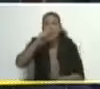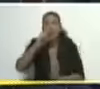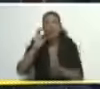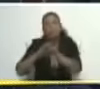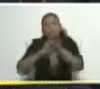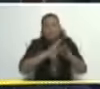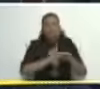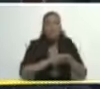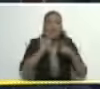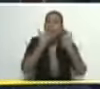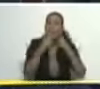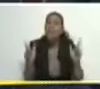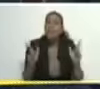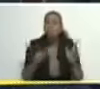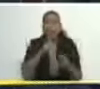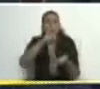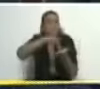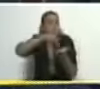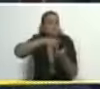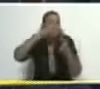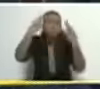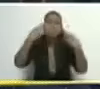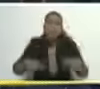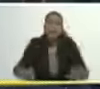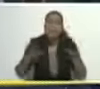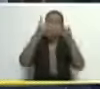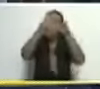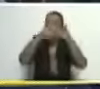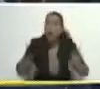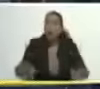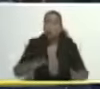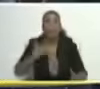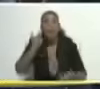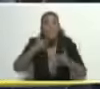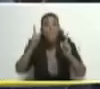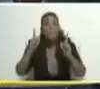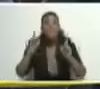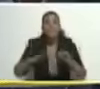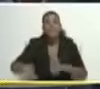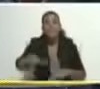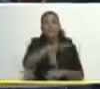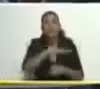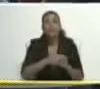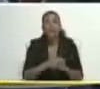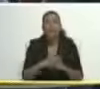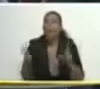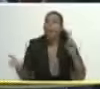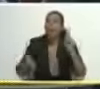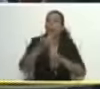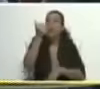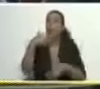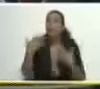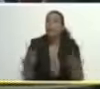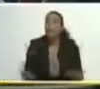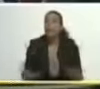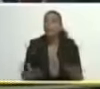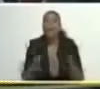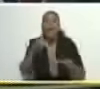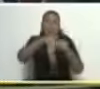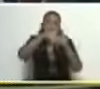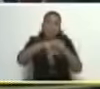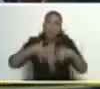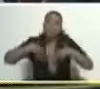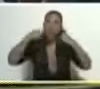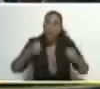una consulta pacífica y que permita lograr elecciones